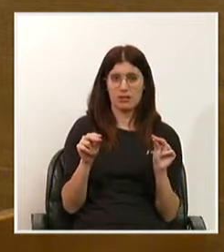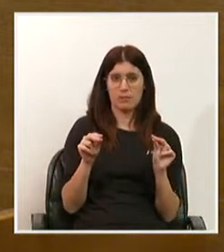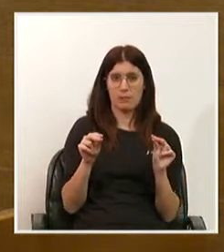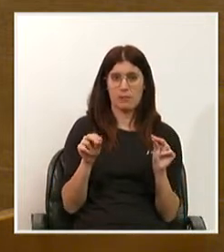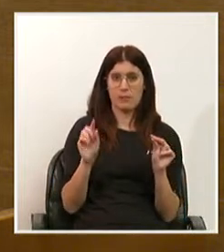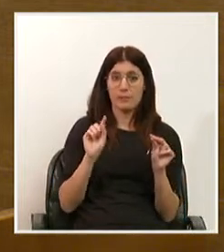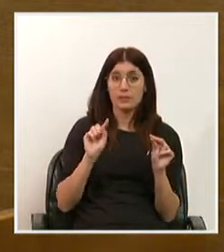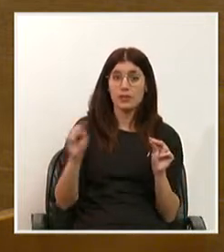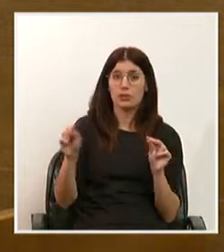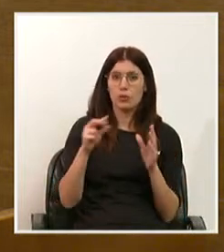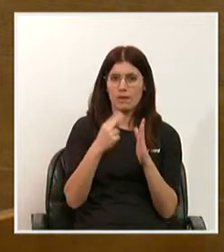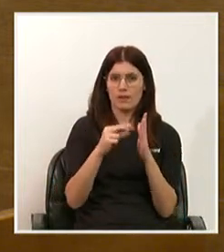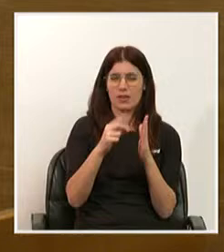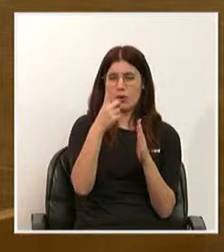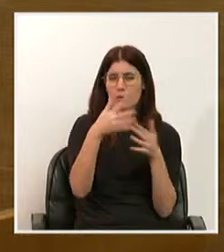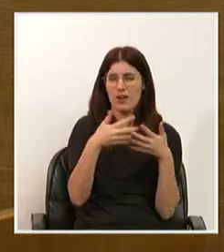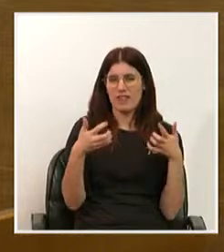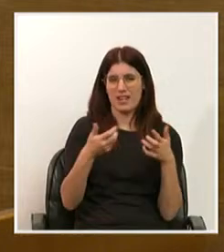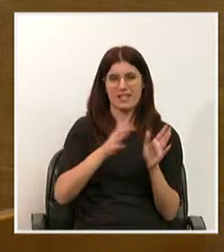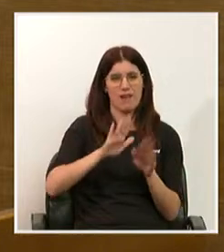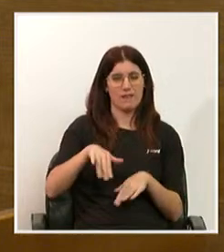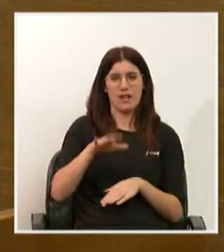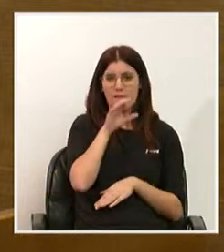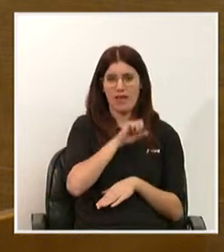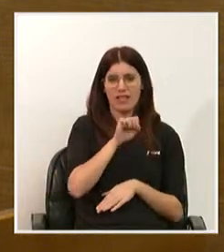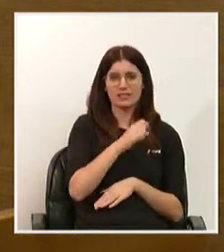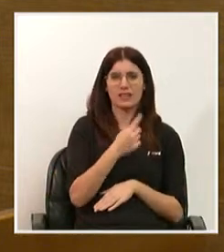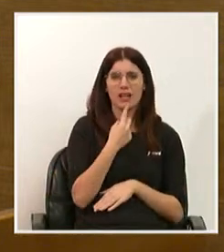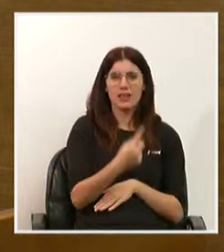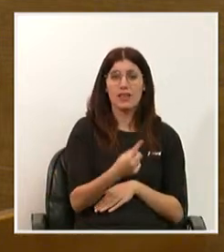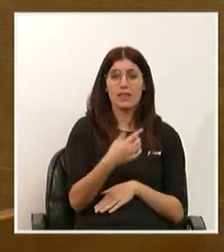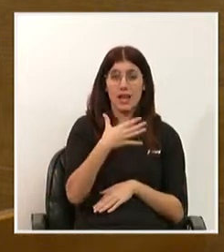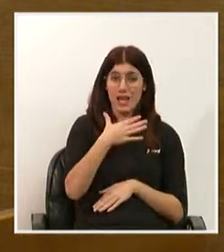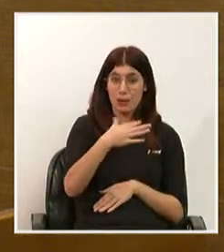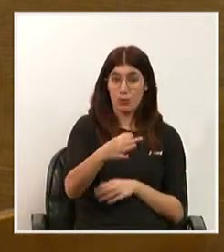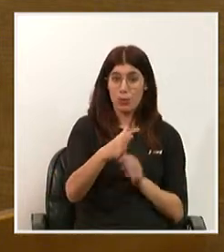Elo di una frase al final fantástica que di